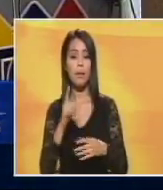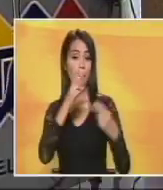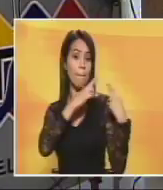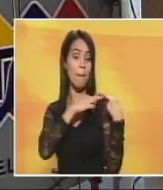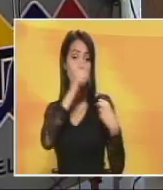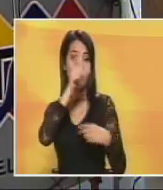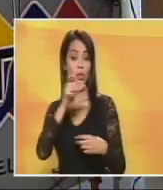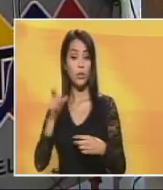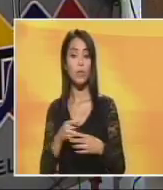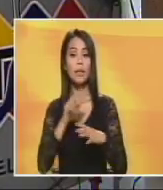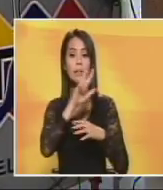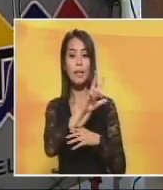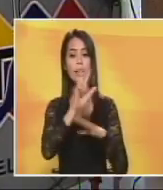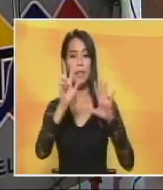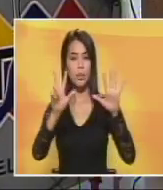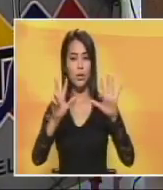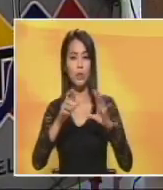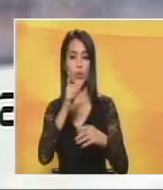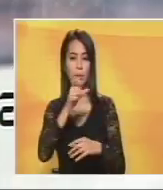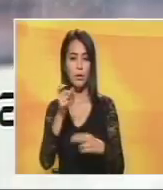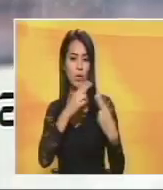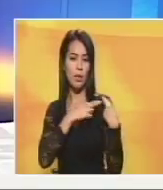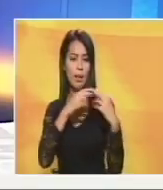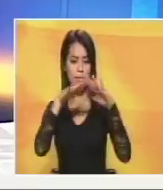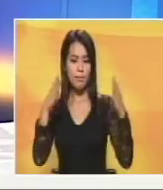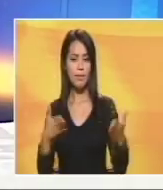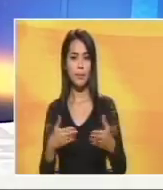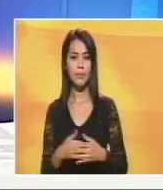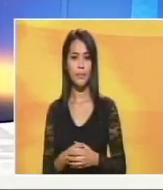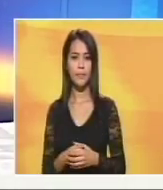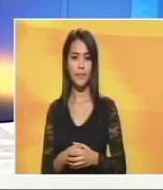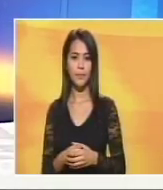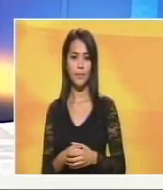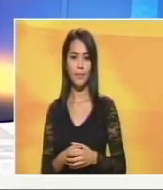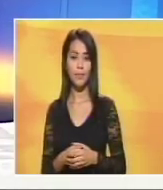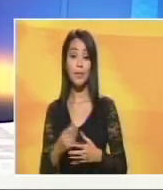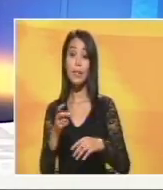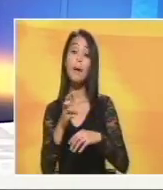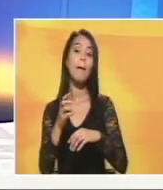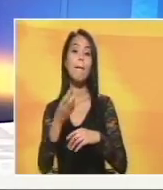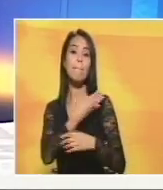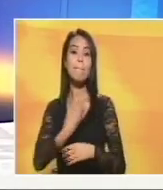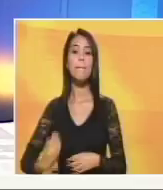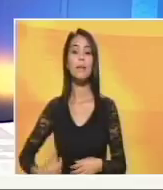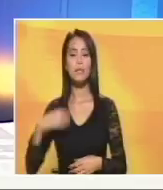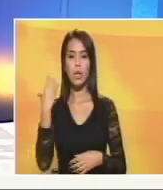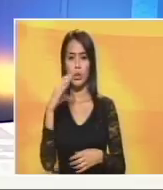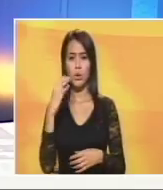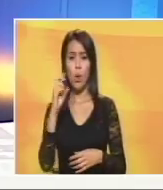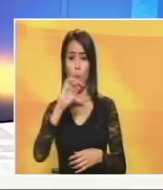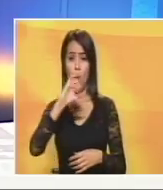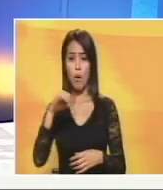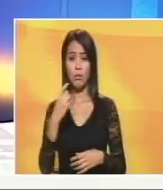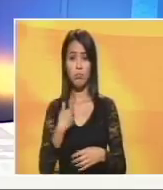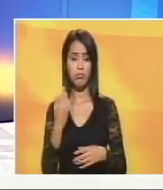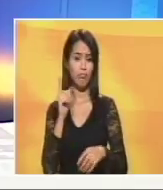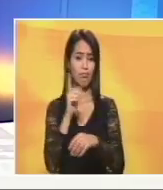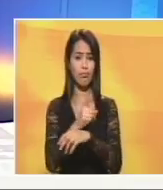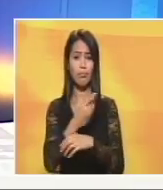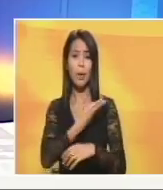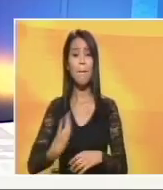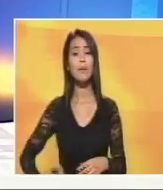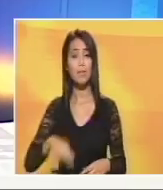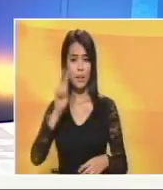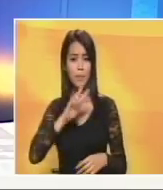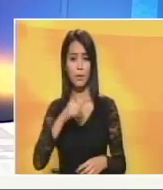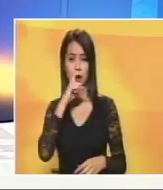y 38.924 miembros de mesa. El presidente de Colombia, Juan Manuel Santos, acusó a su homólogo venezolano Nicolás